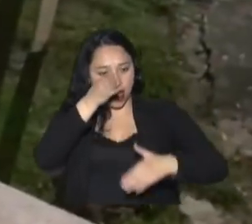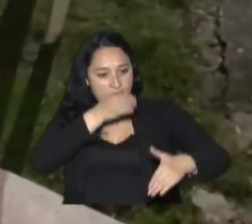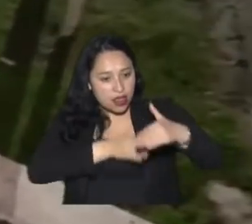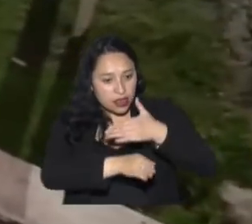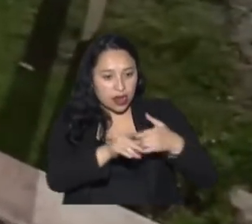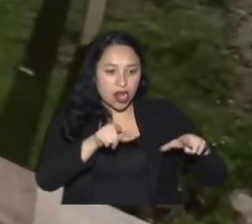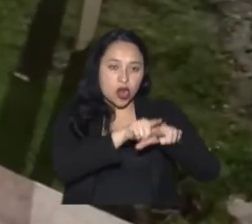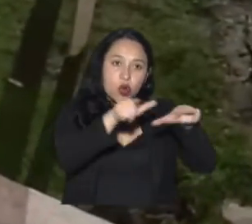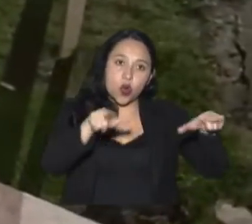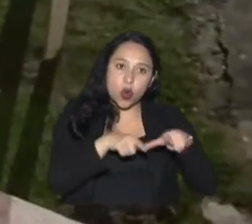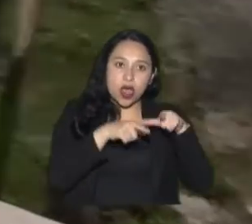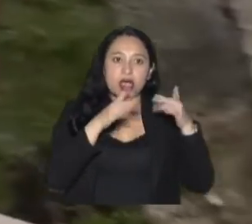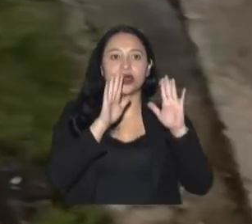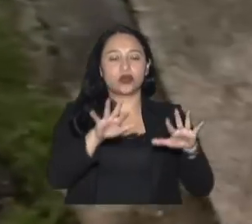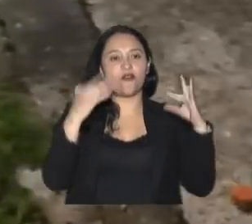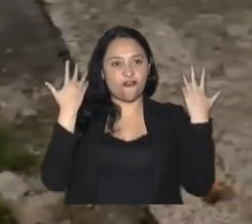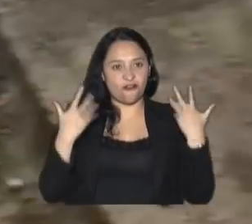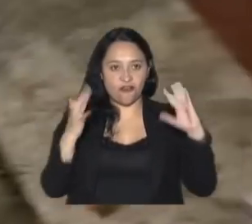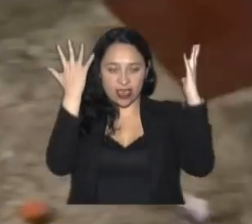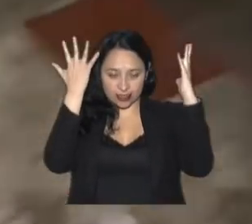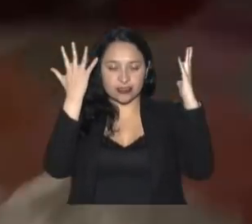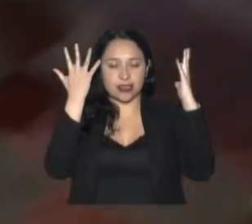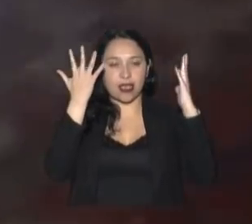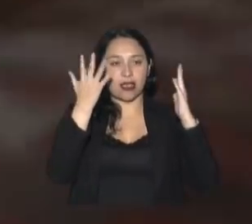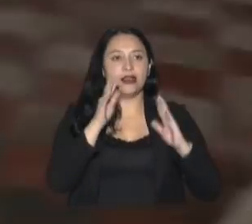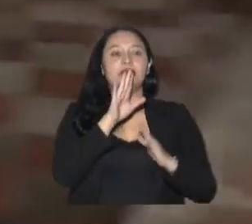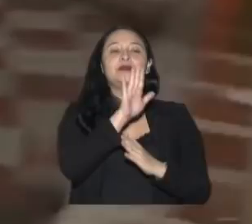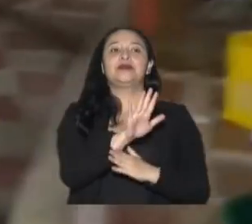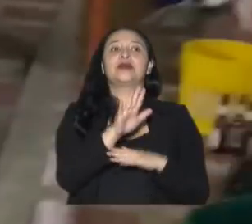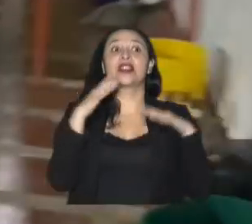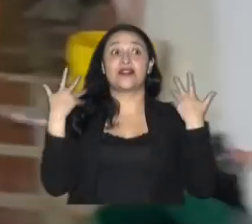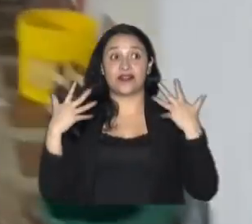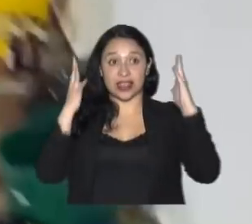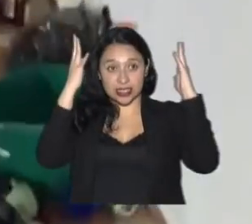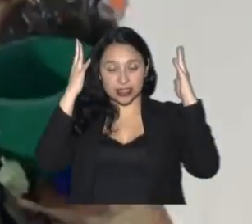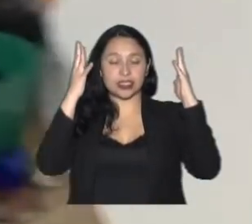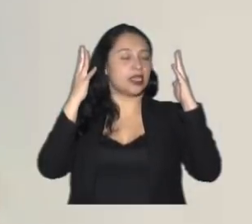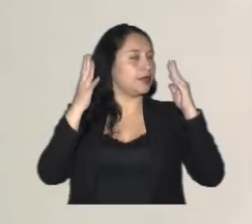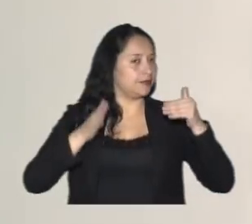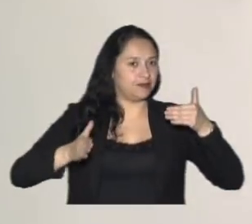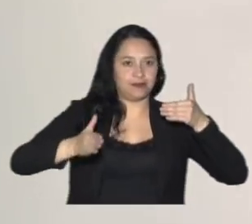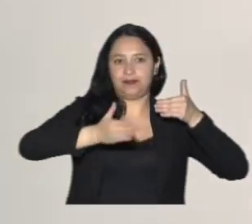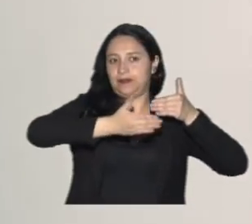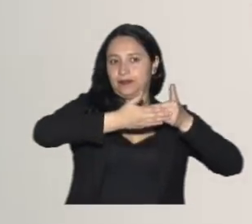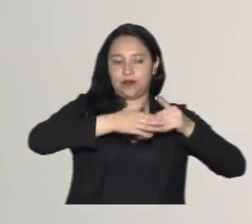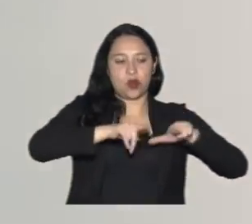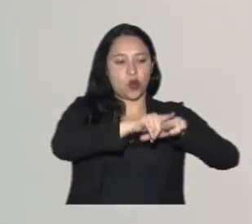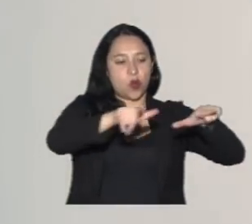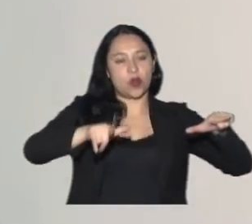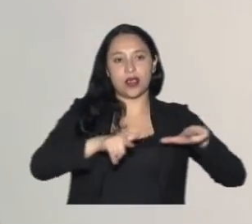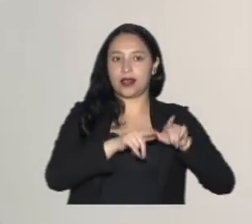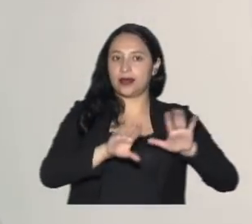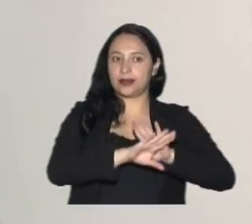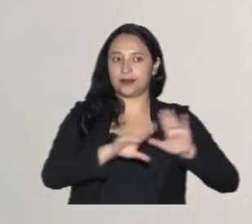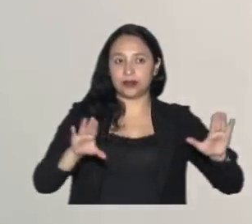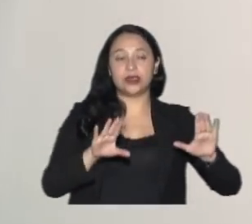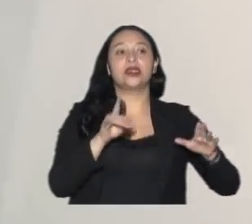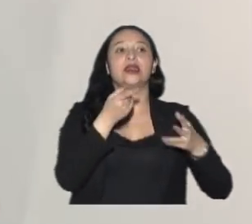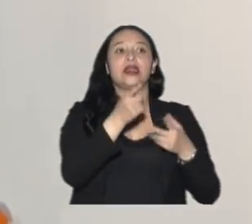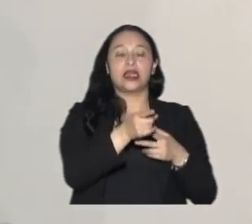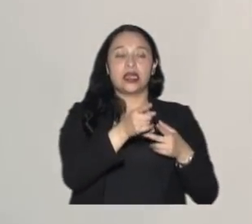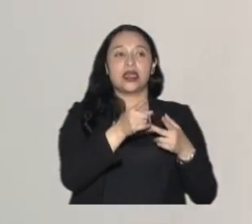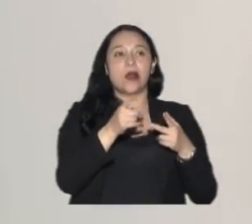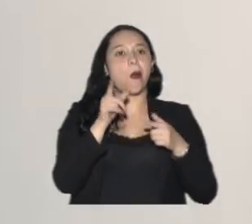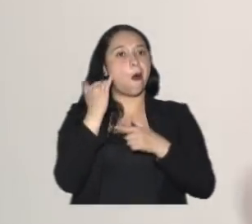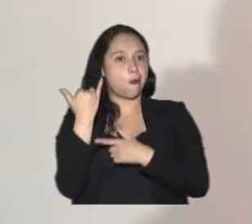cada persona a esta COVID fiesta. Las fiestas fueron intervenidas, se cerraron los establecimientos, incluso se incautaron los